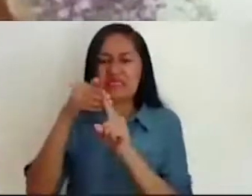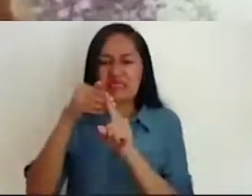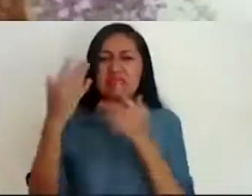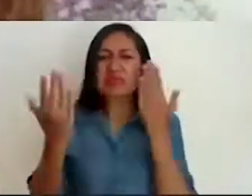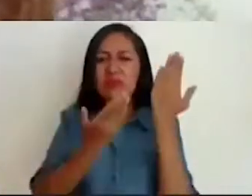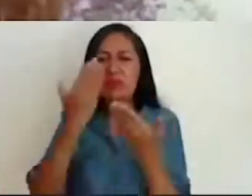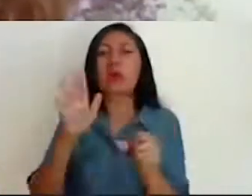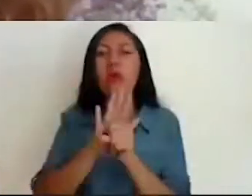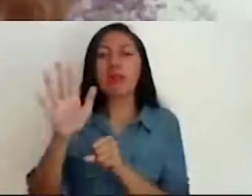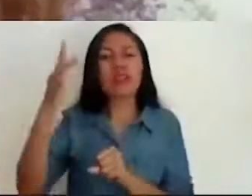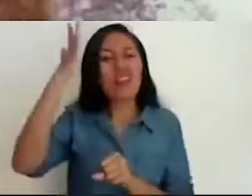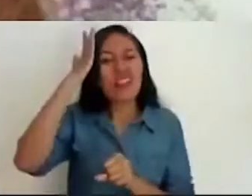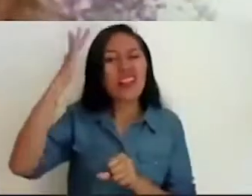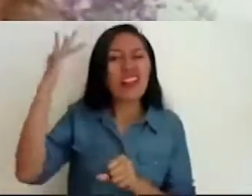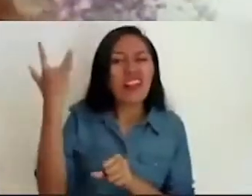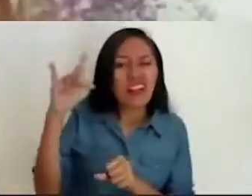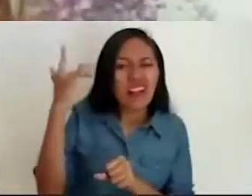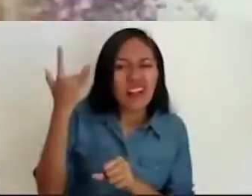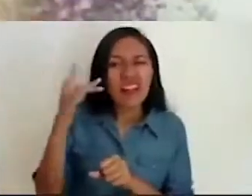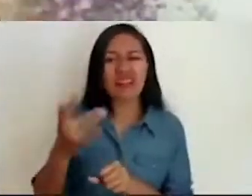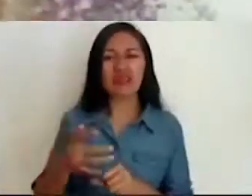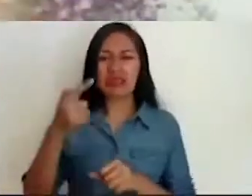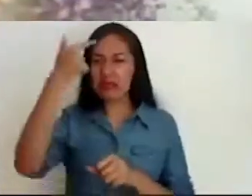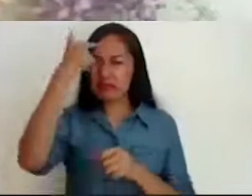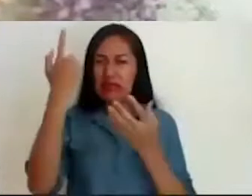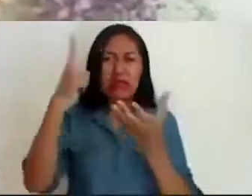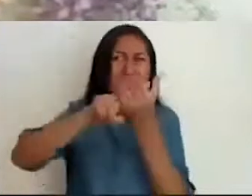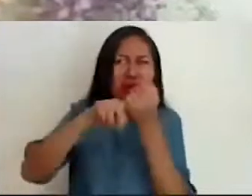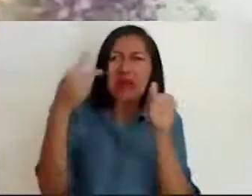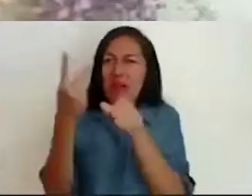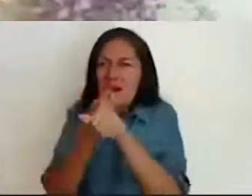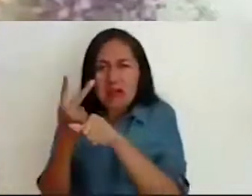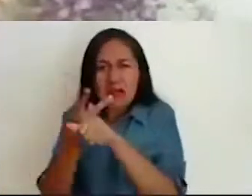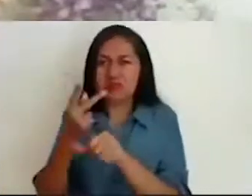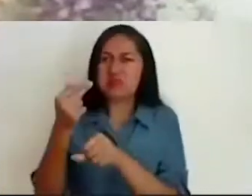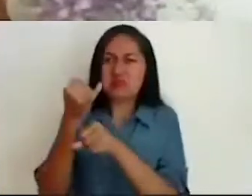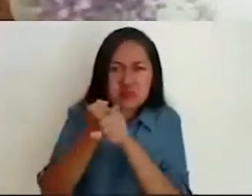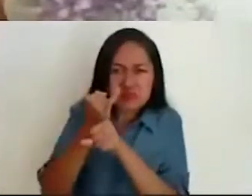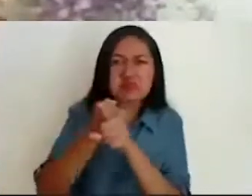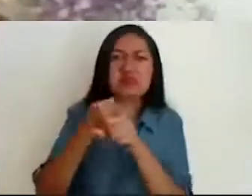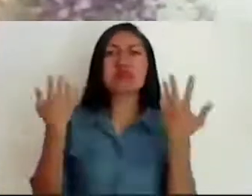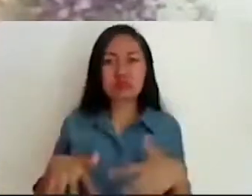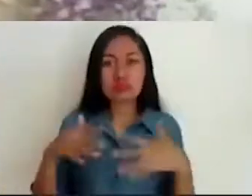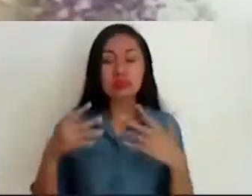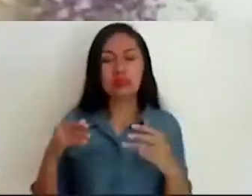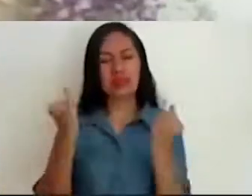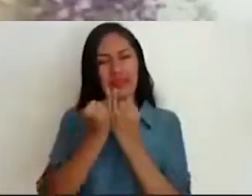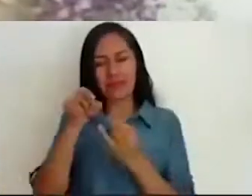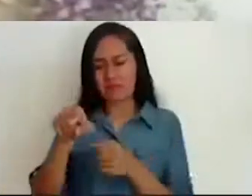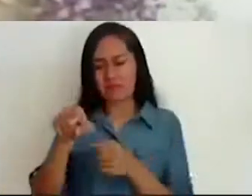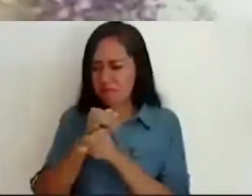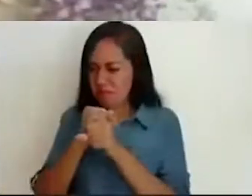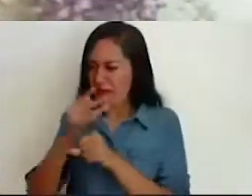es un gran especialista y obviamente como un médico interesado en historia de la medicina, como